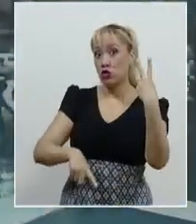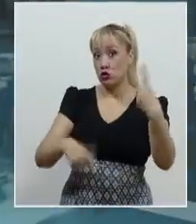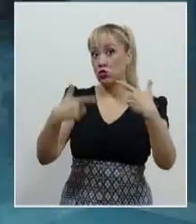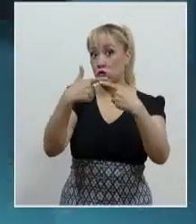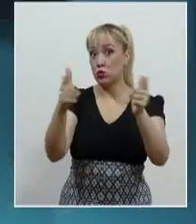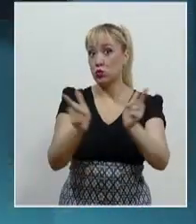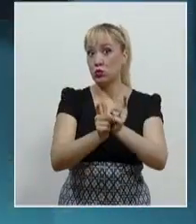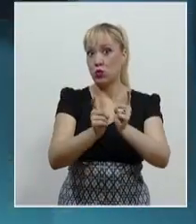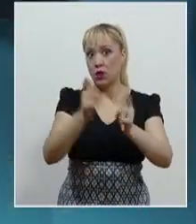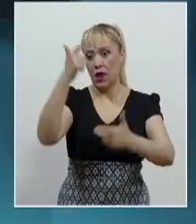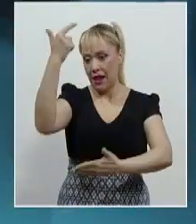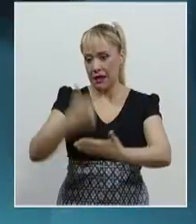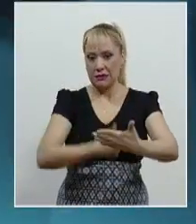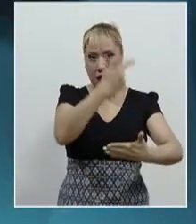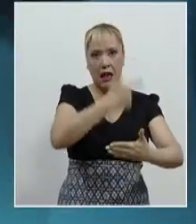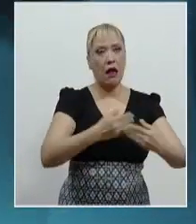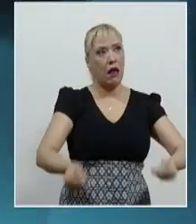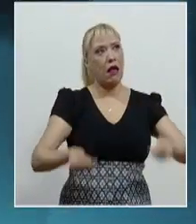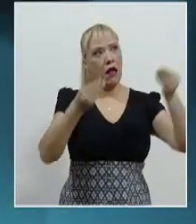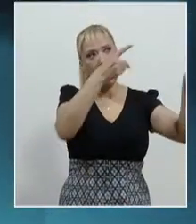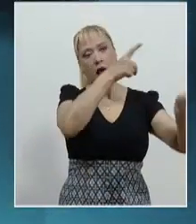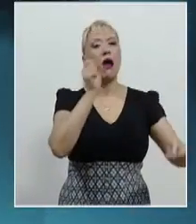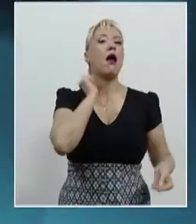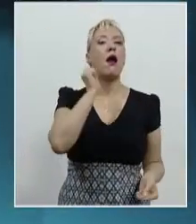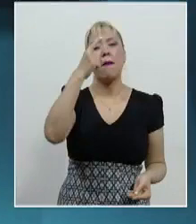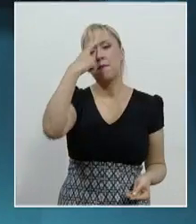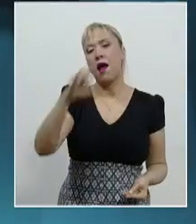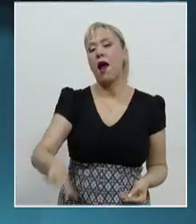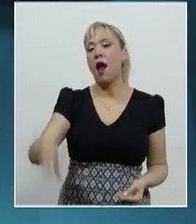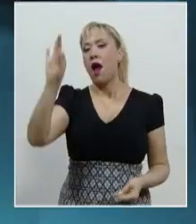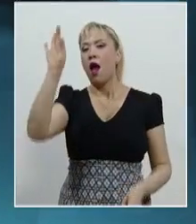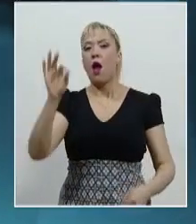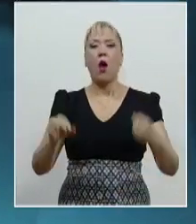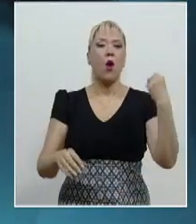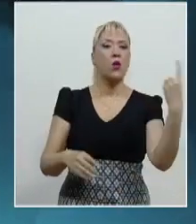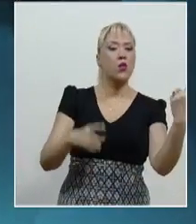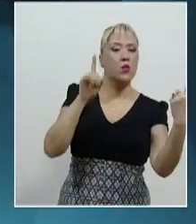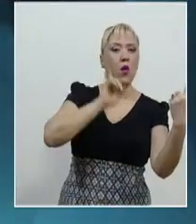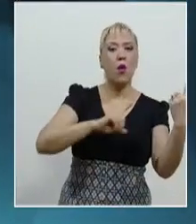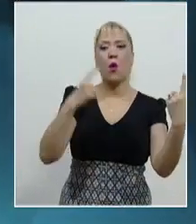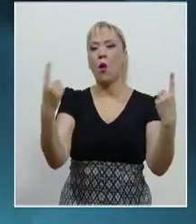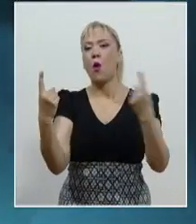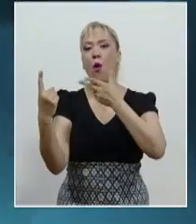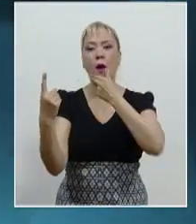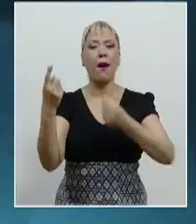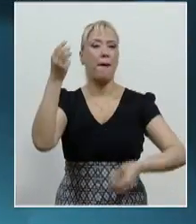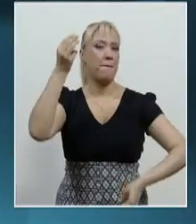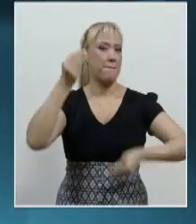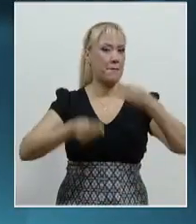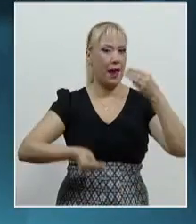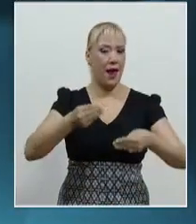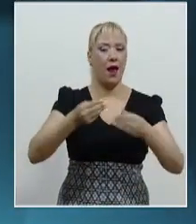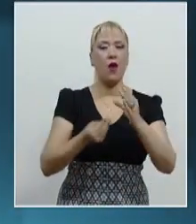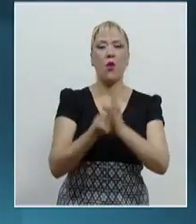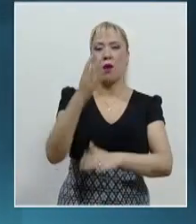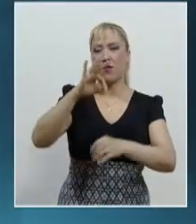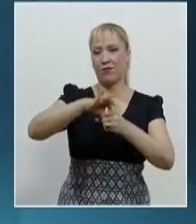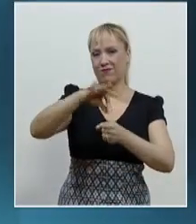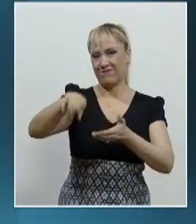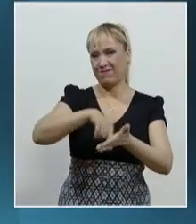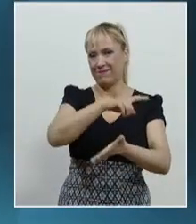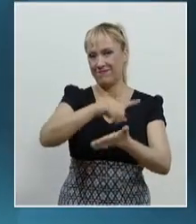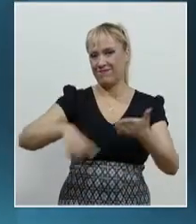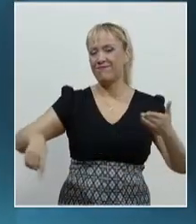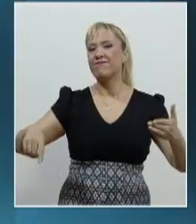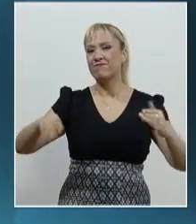Senado y de las cuales se elegirán a una magistrada y un magistrado de la Sala Superior del Tribunal Electoral, quienes asumirán